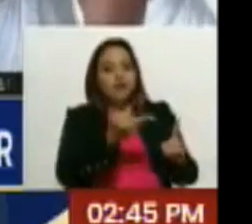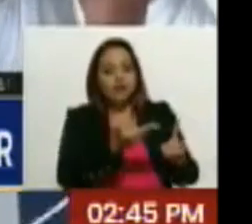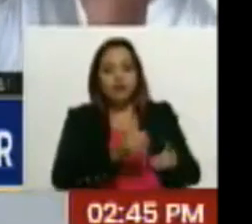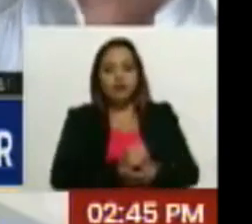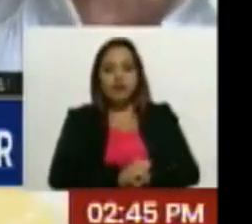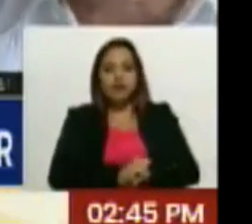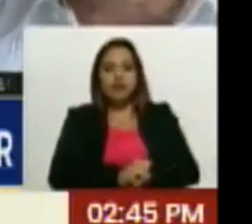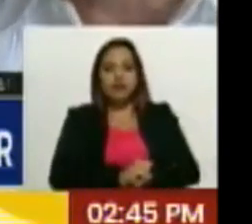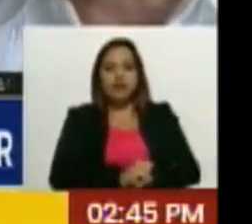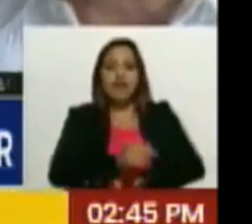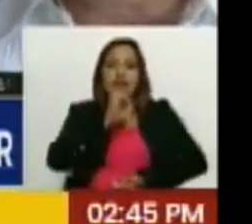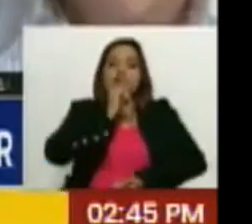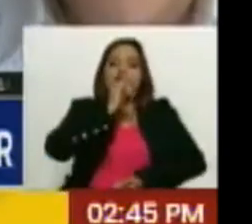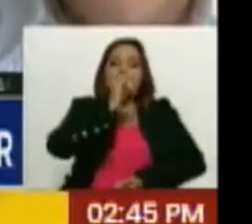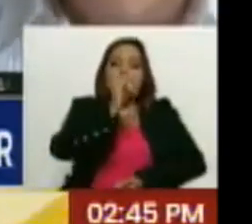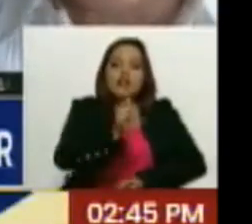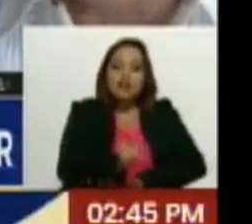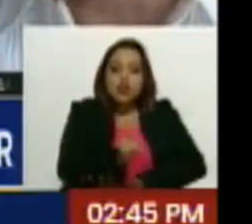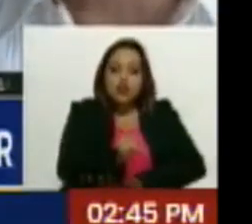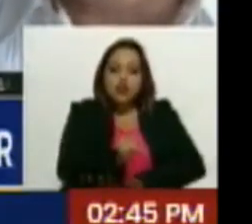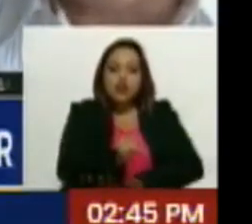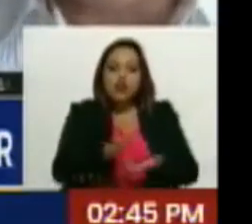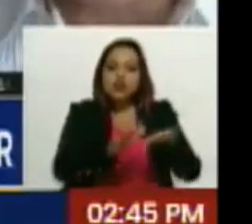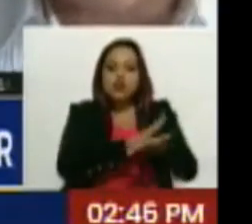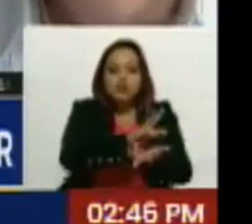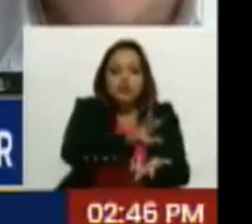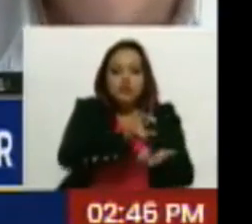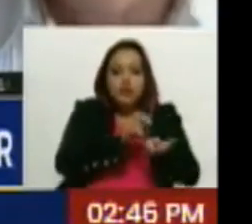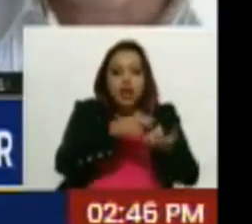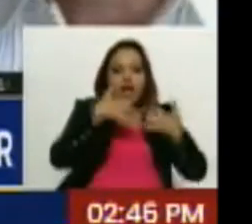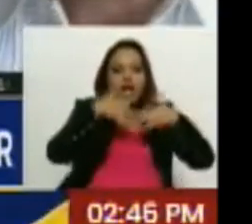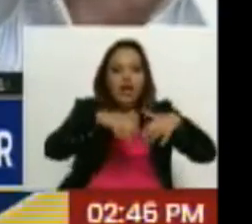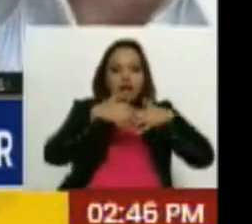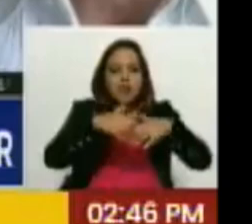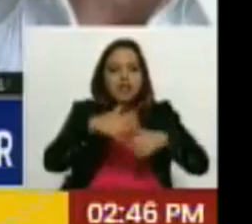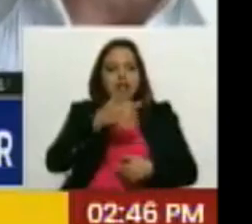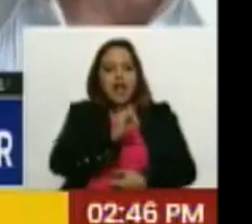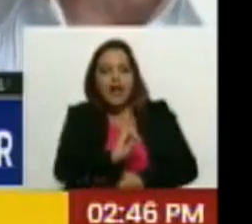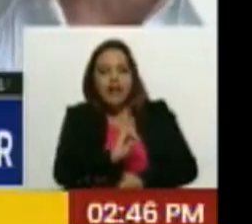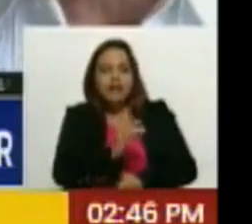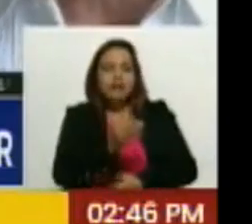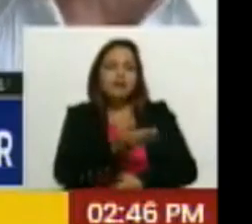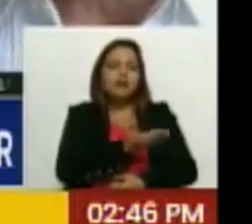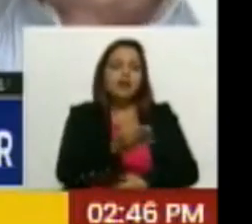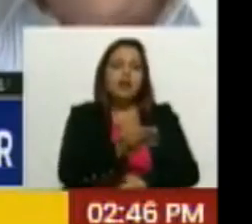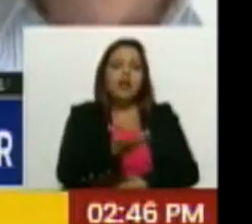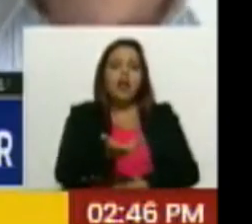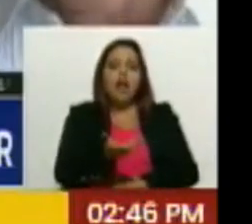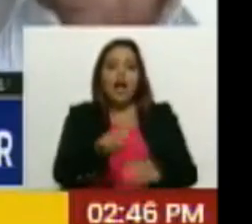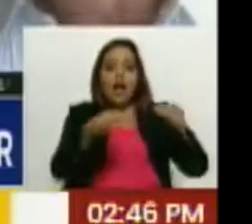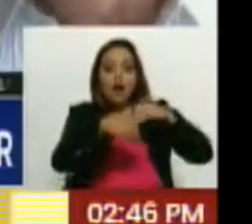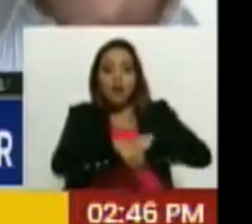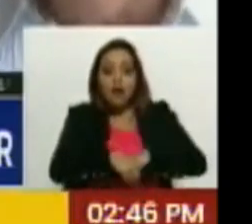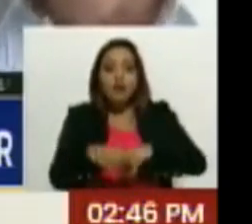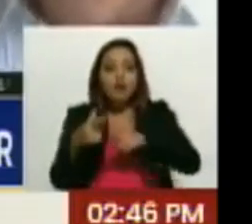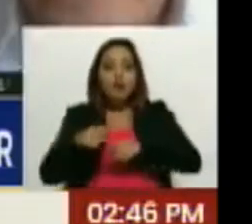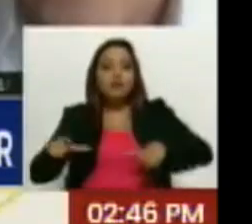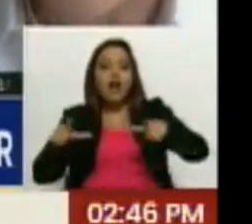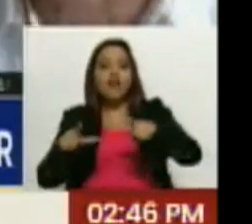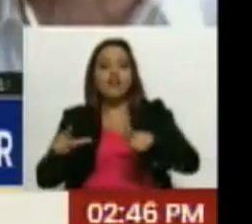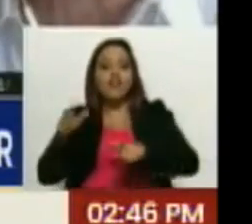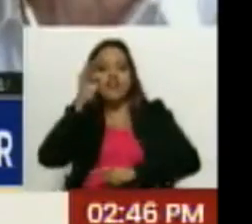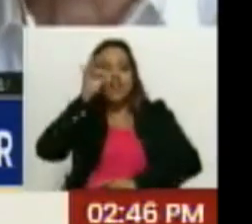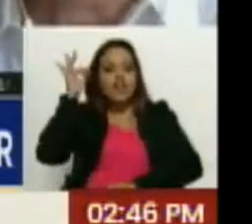la información tributaria de las empresas que tienen negocios en paraísos fiscales, yo le